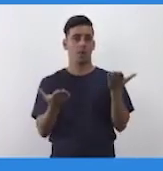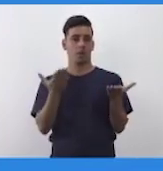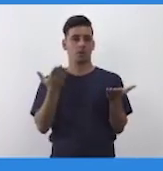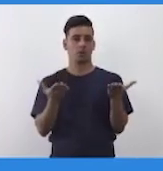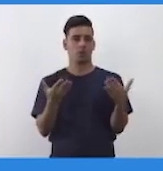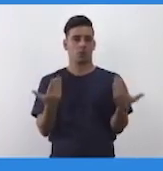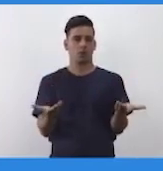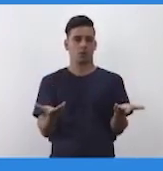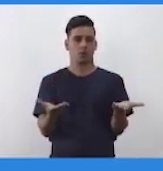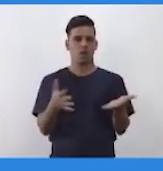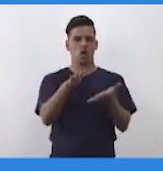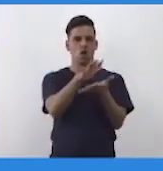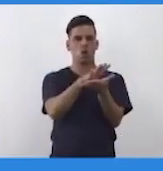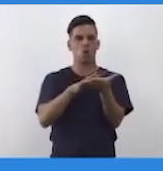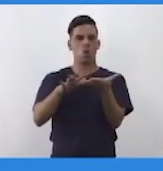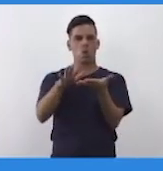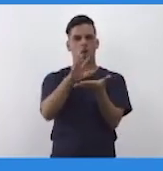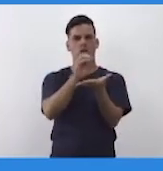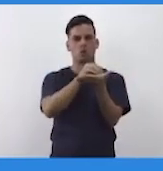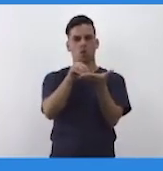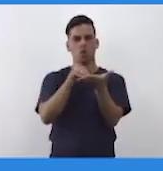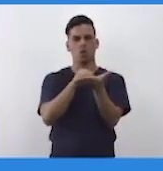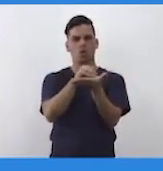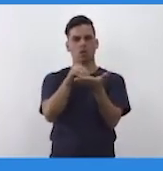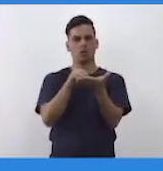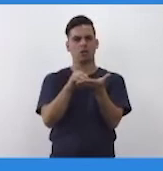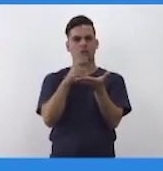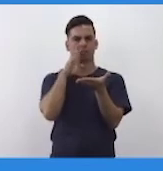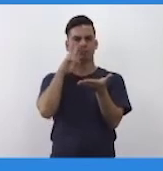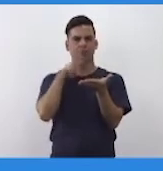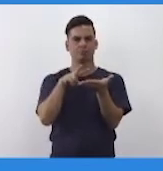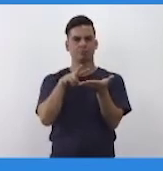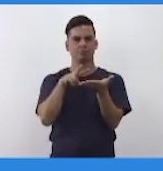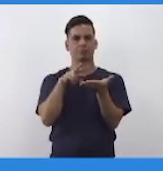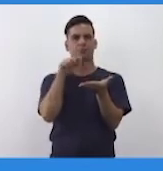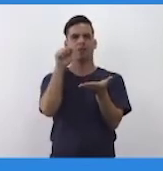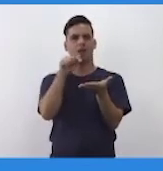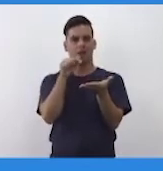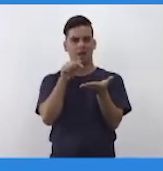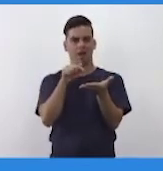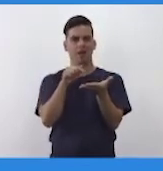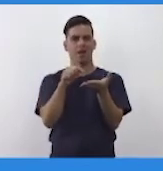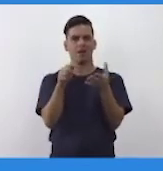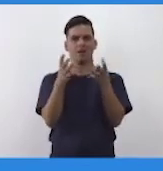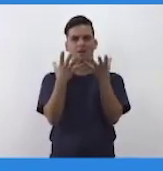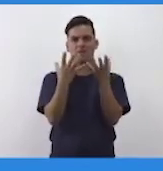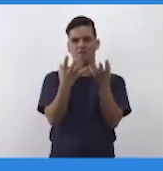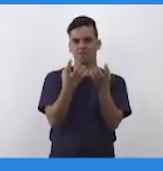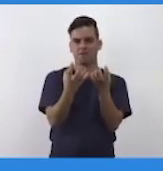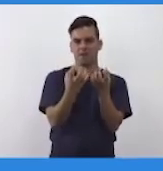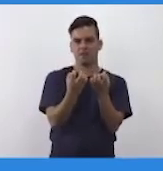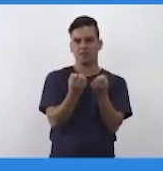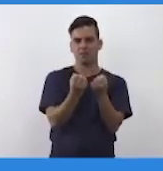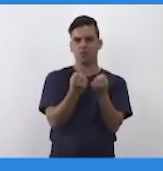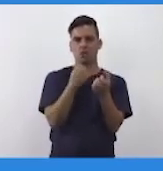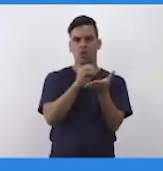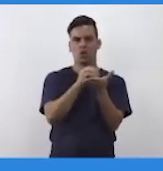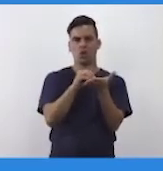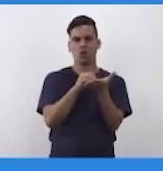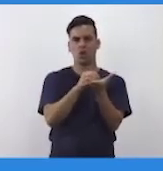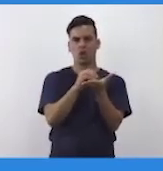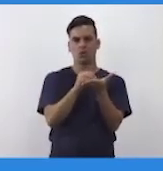qué lugar ocurre. Ahí lo tienes. En el caso de la fermentación, ocurre en